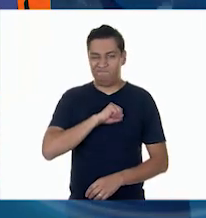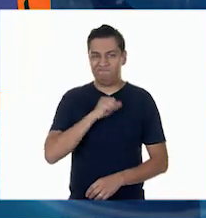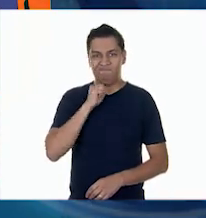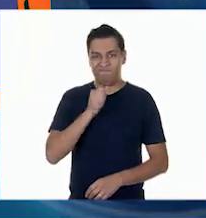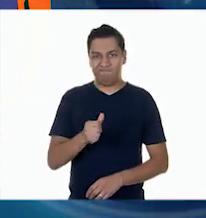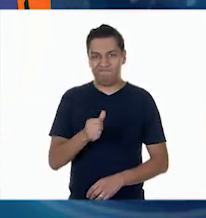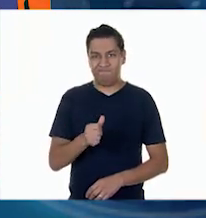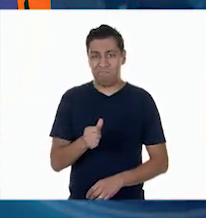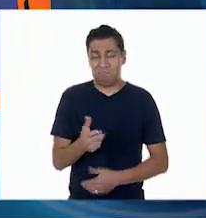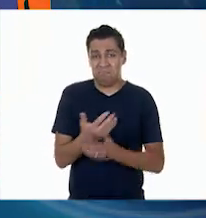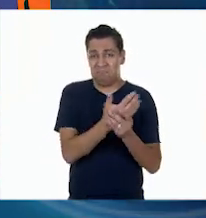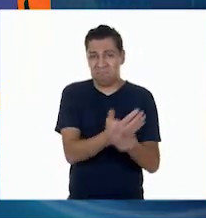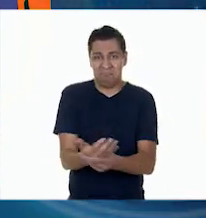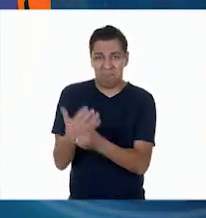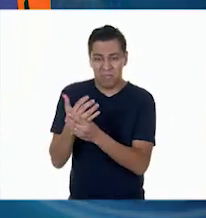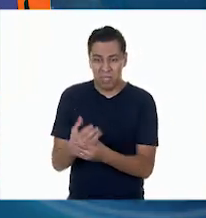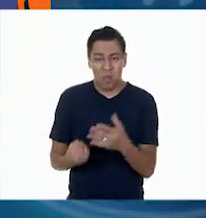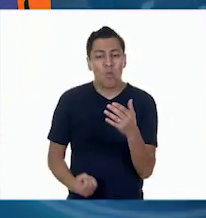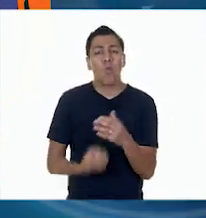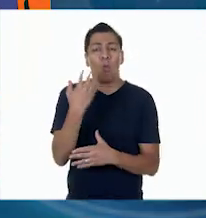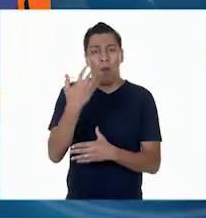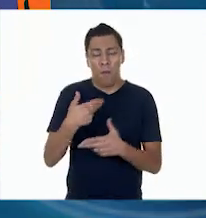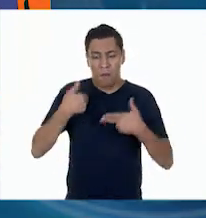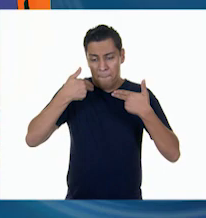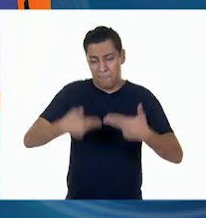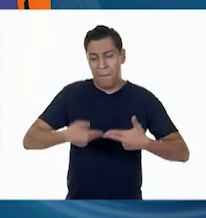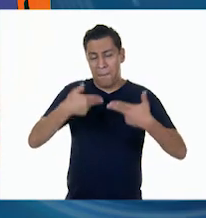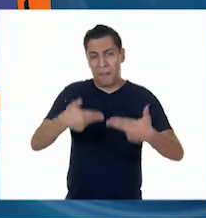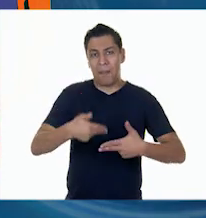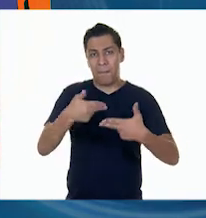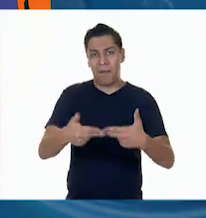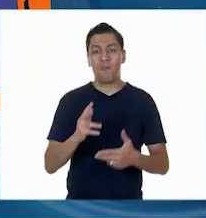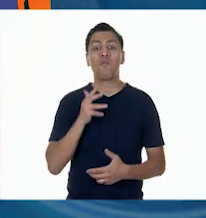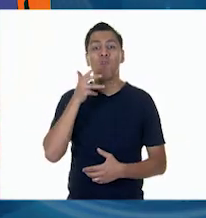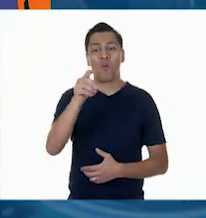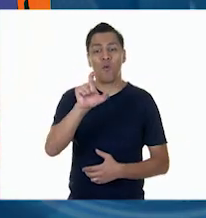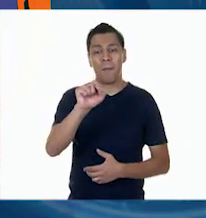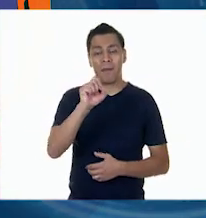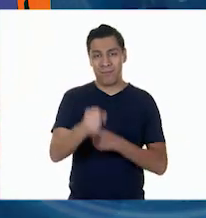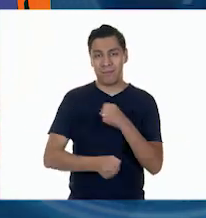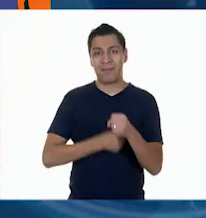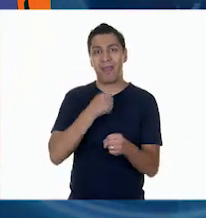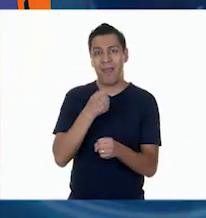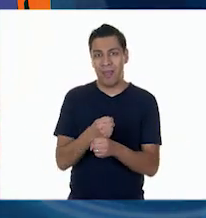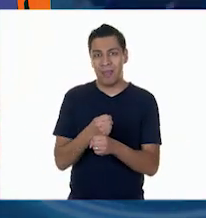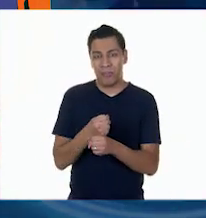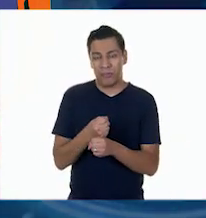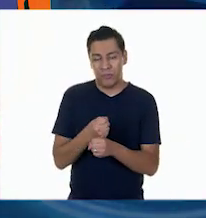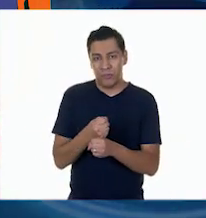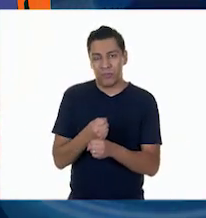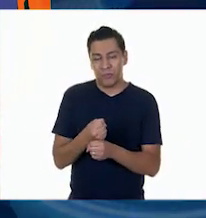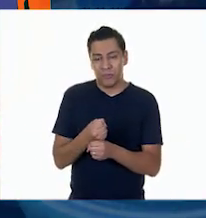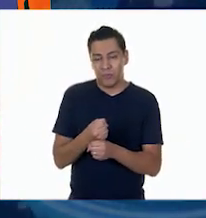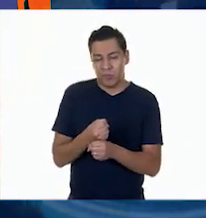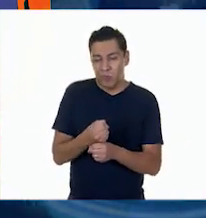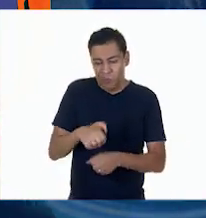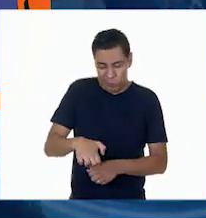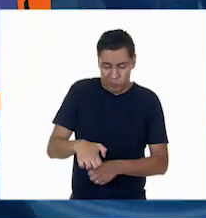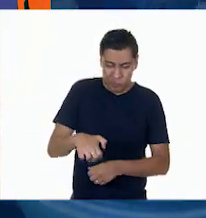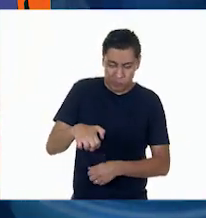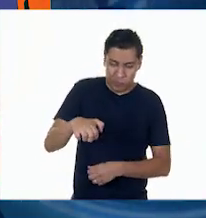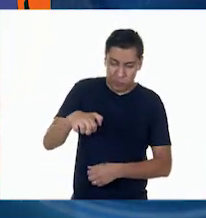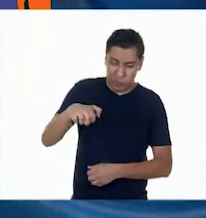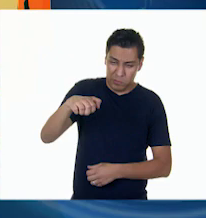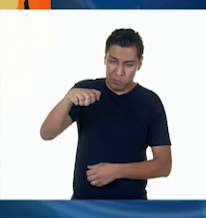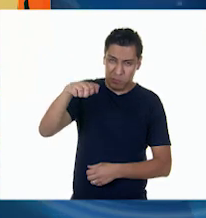ahora las nuevas generaciones pueden tener problemas 20 años antes de lo que suelen tenerlo ahora los